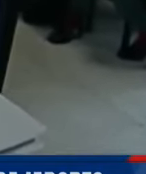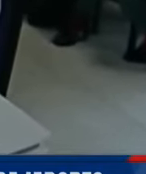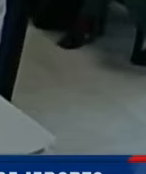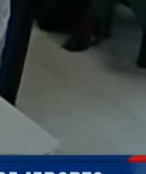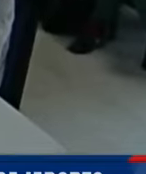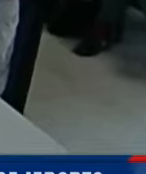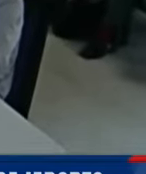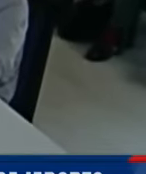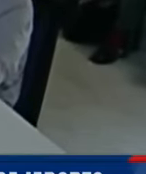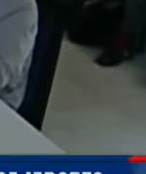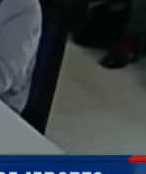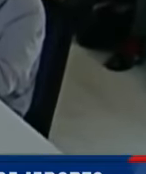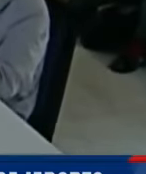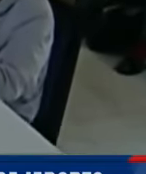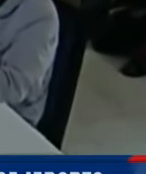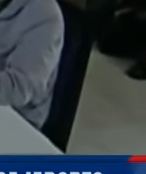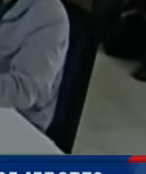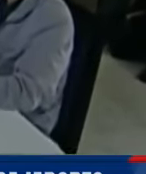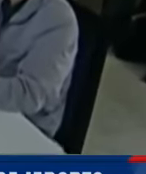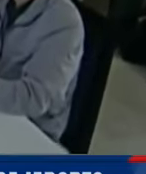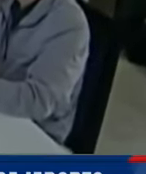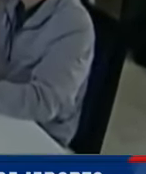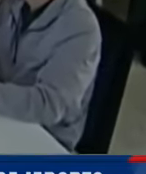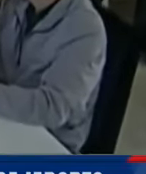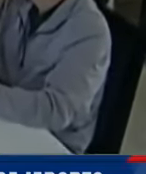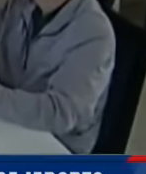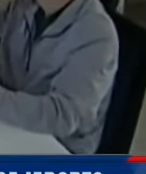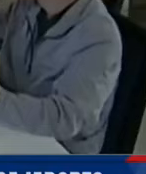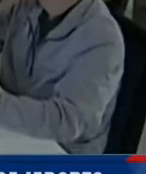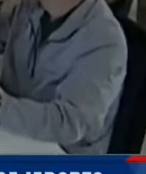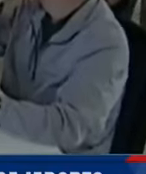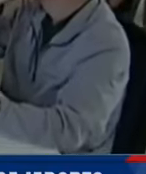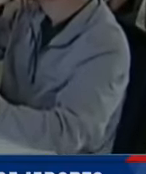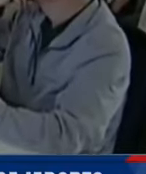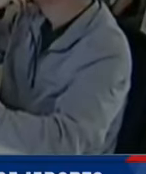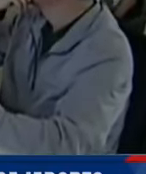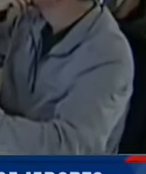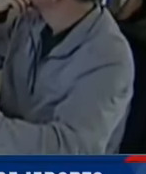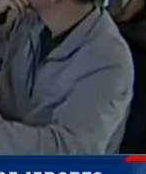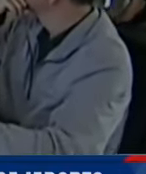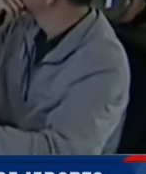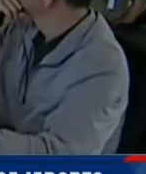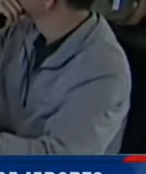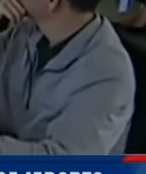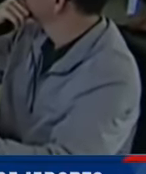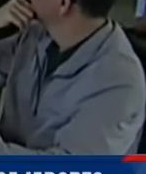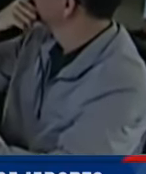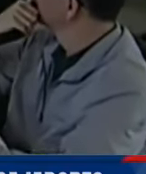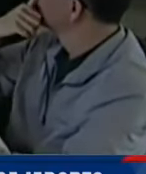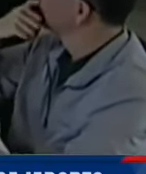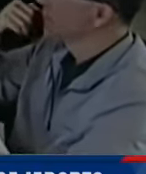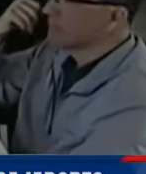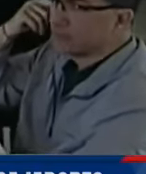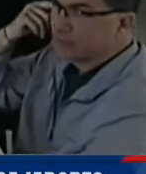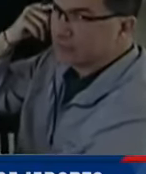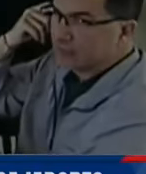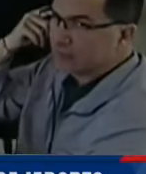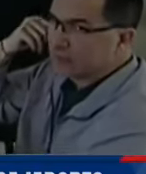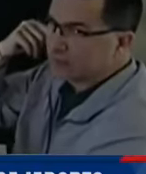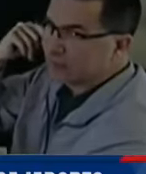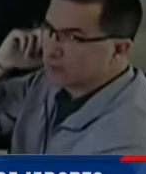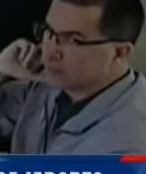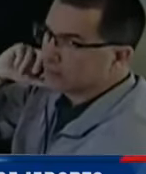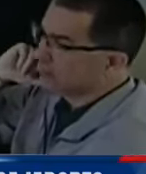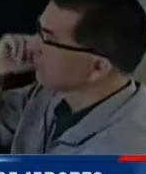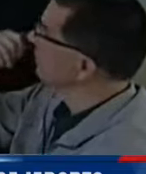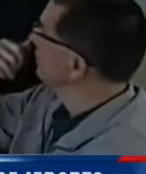Grande junto al Movimiento Sin Tierra de Brasil en más de 10.000 hectáreas en la Vergareña, en el estado Bolívar. Es la